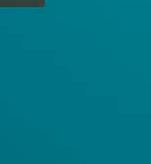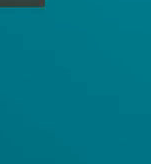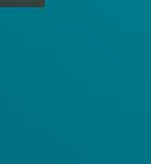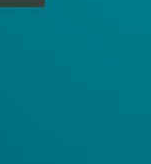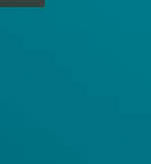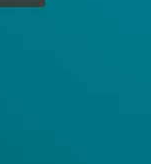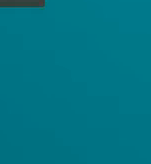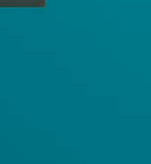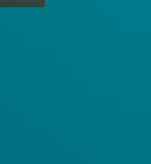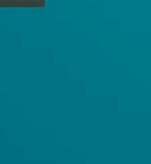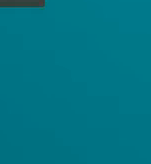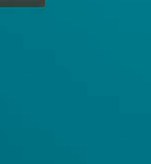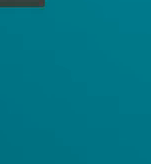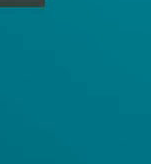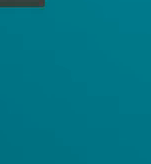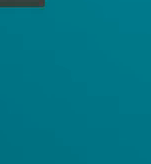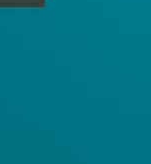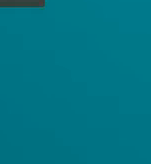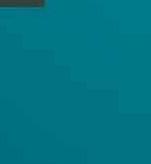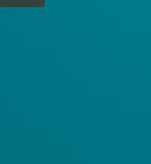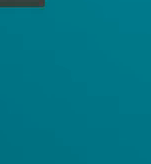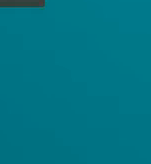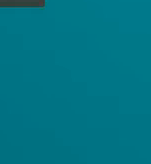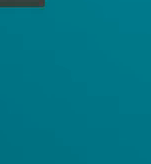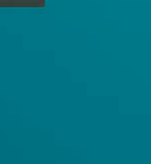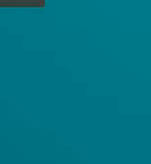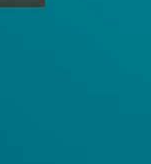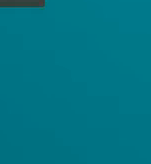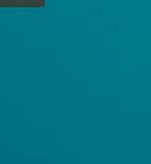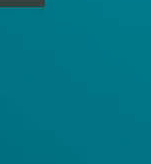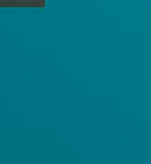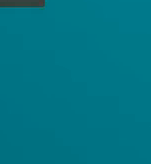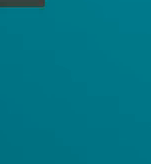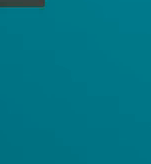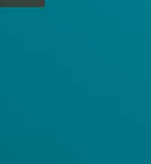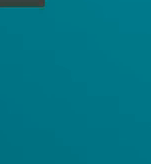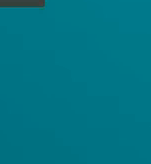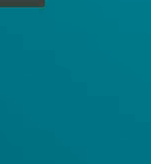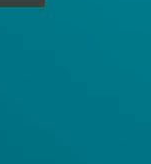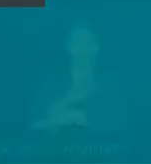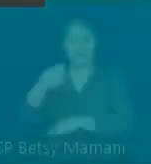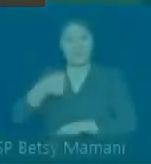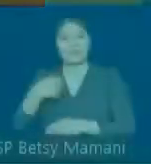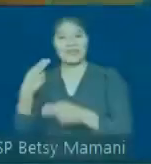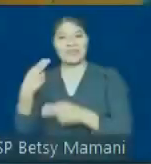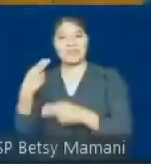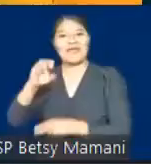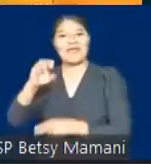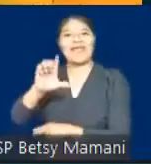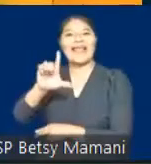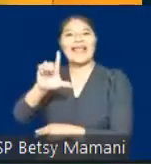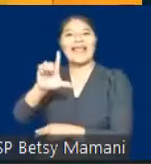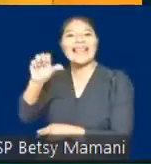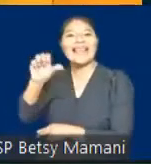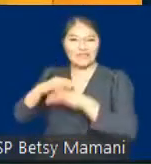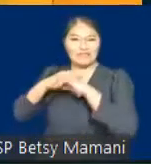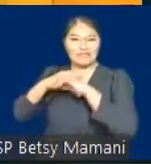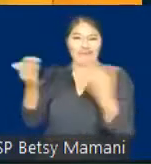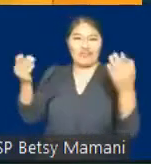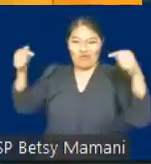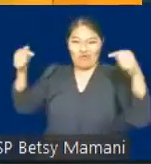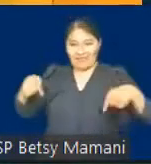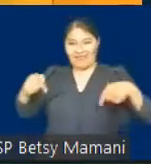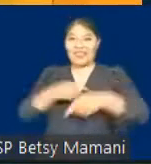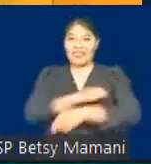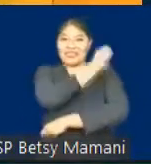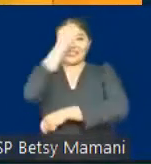Buenas tardes, estimadas y estimados participantes. Soy Elías Macedo y tengo el agrado de saludarlos desde la